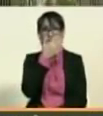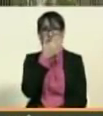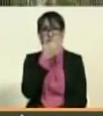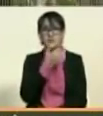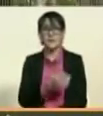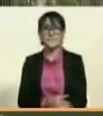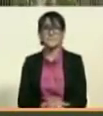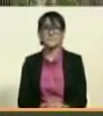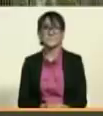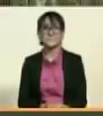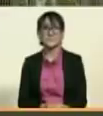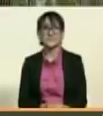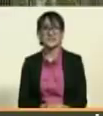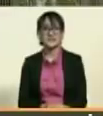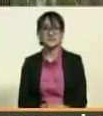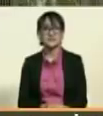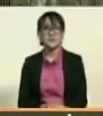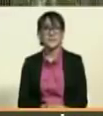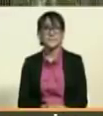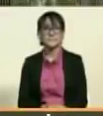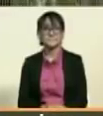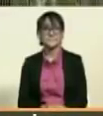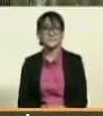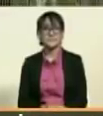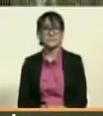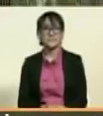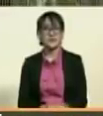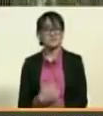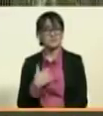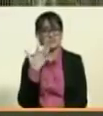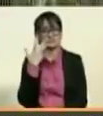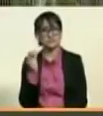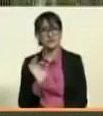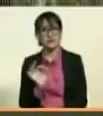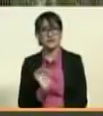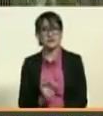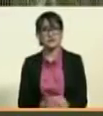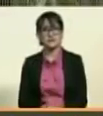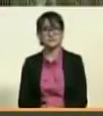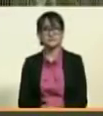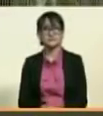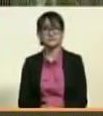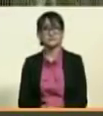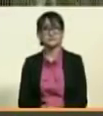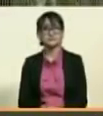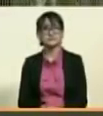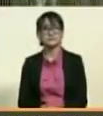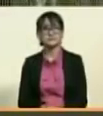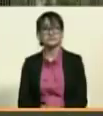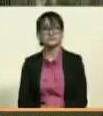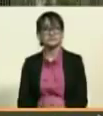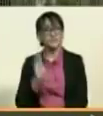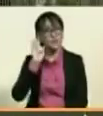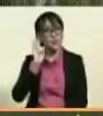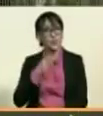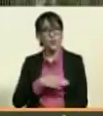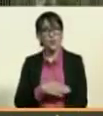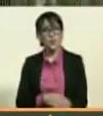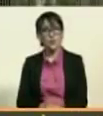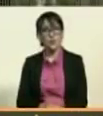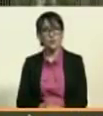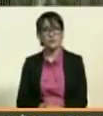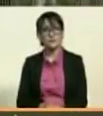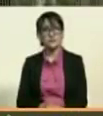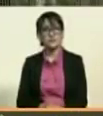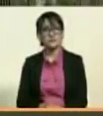porque ellos están oponiéndose. Yo no veo eso. Es inaudito. Son unos